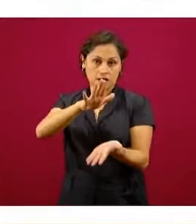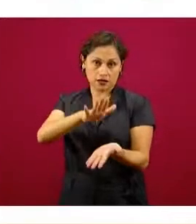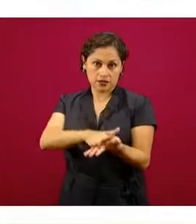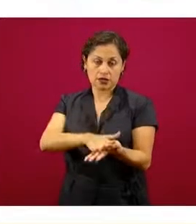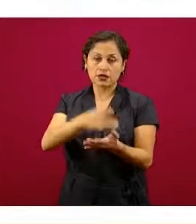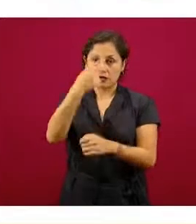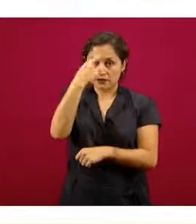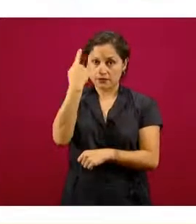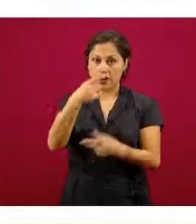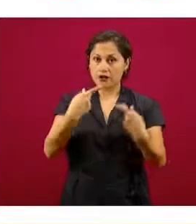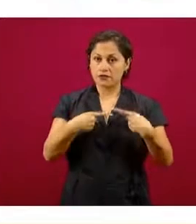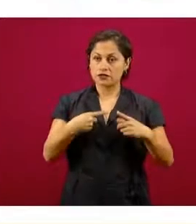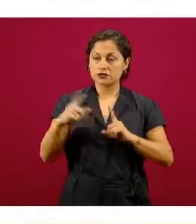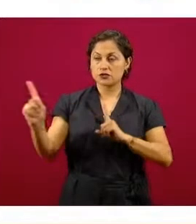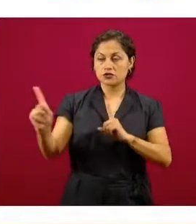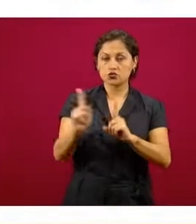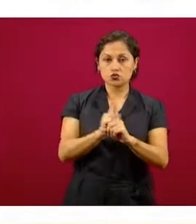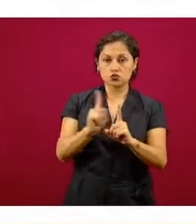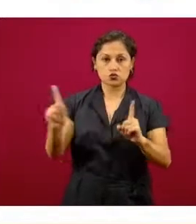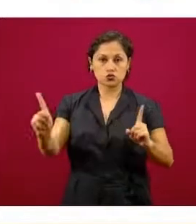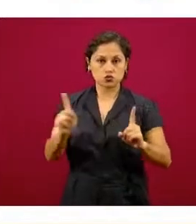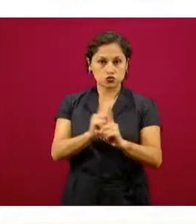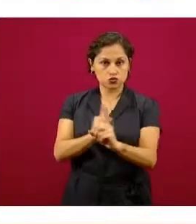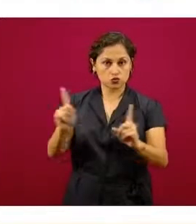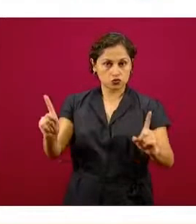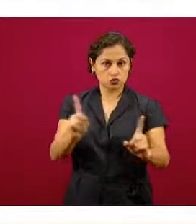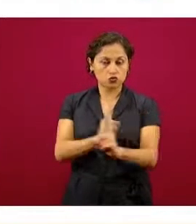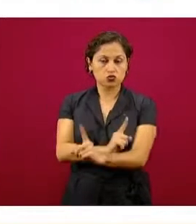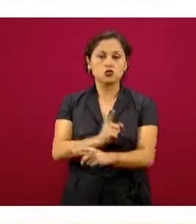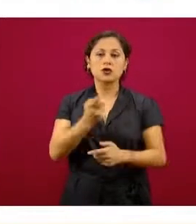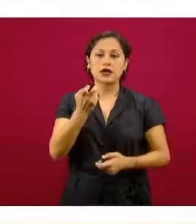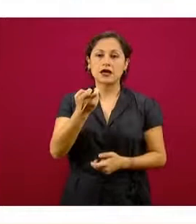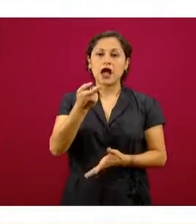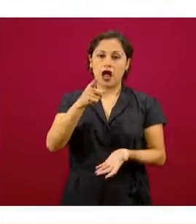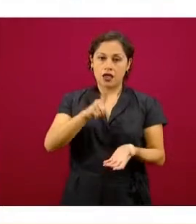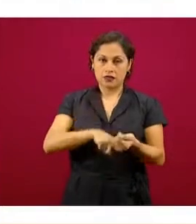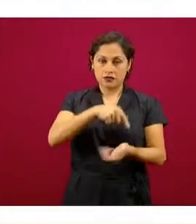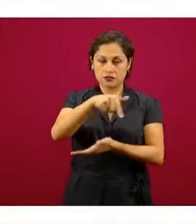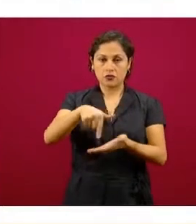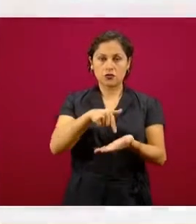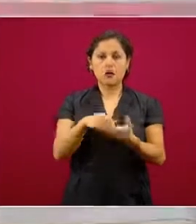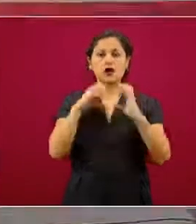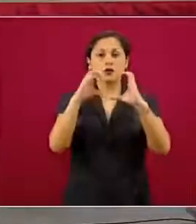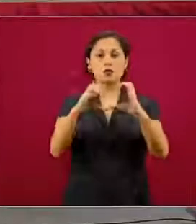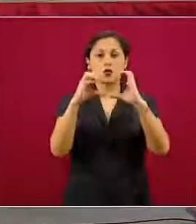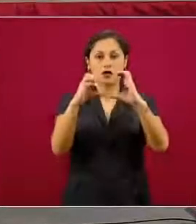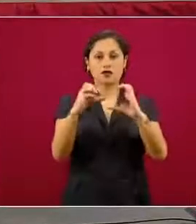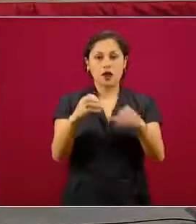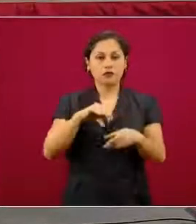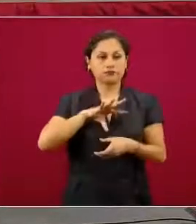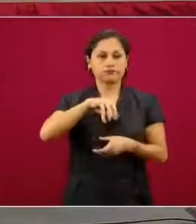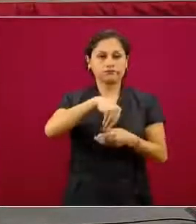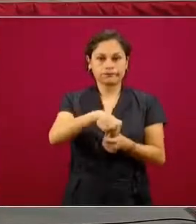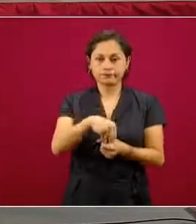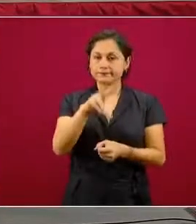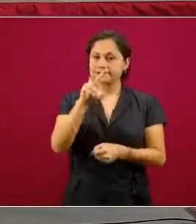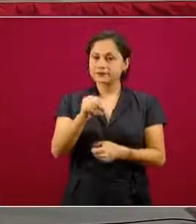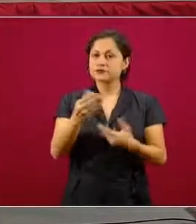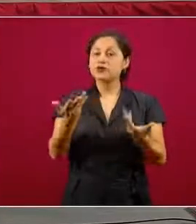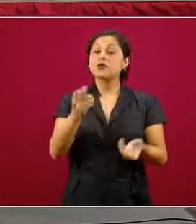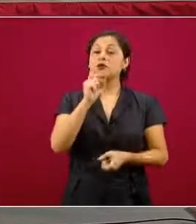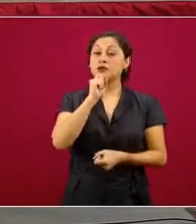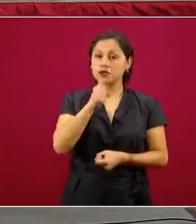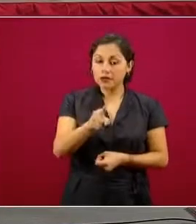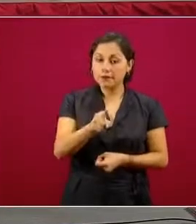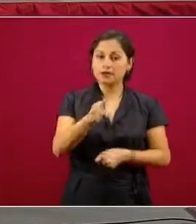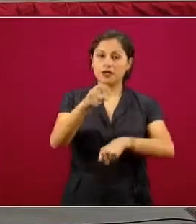de los establecimientos, sino también al interior, además de que estos lugares también necesitan ciertas medidas sanitarias